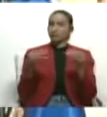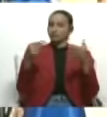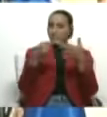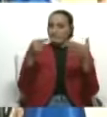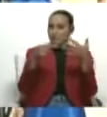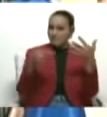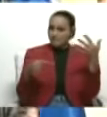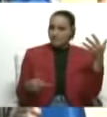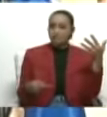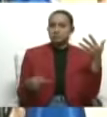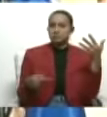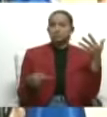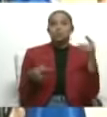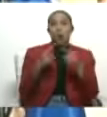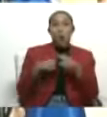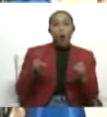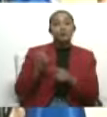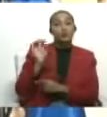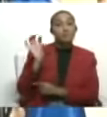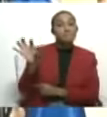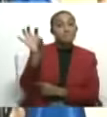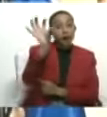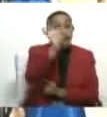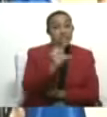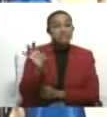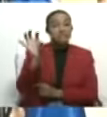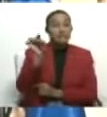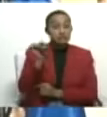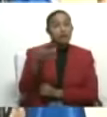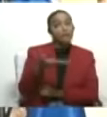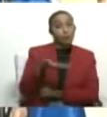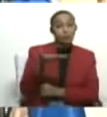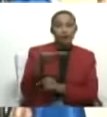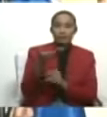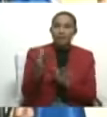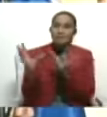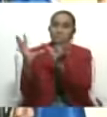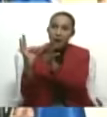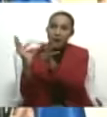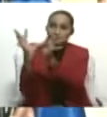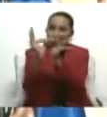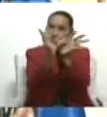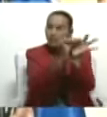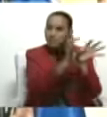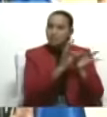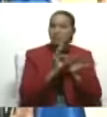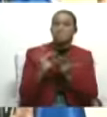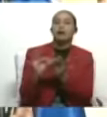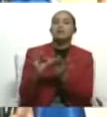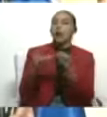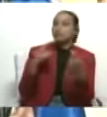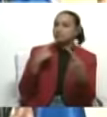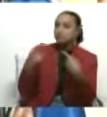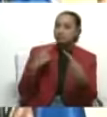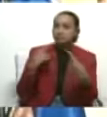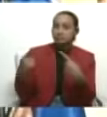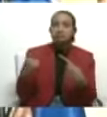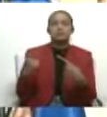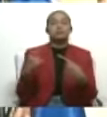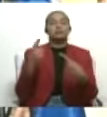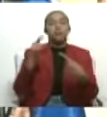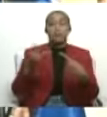con otros países que forman parte de esas organizaciones. Destacamos las situaciones en América Latina,